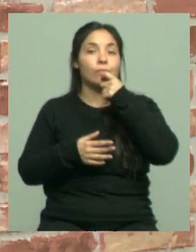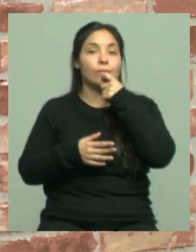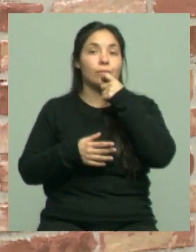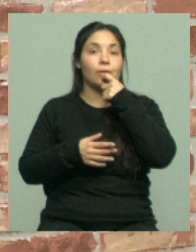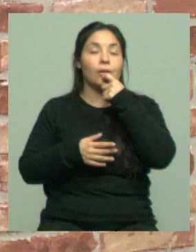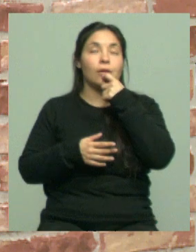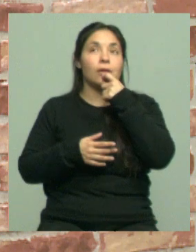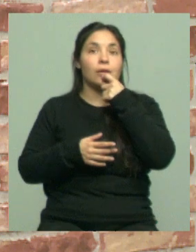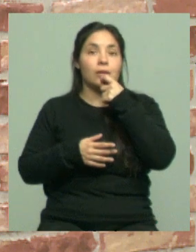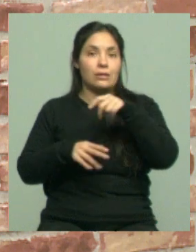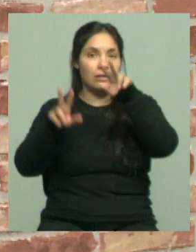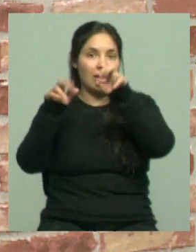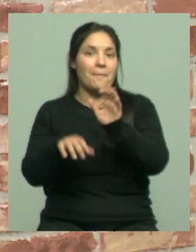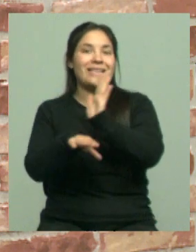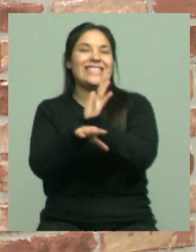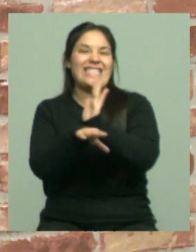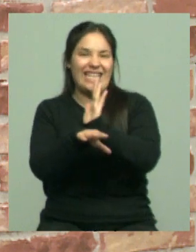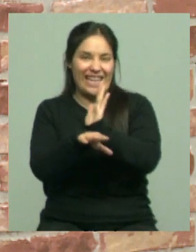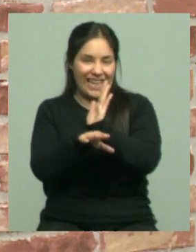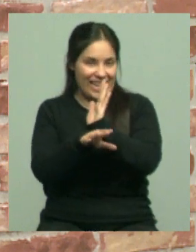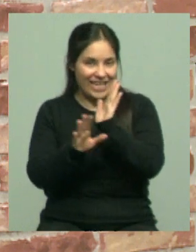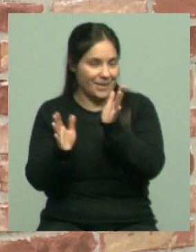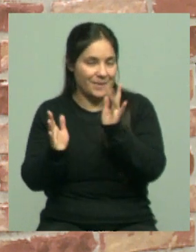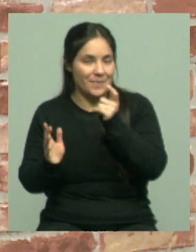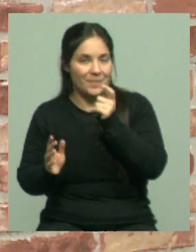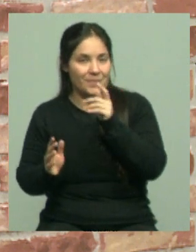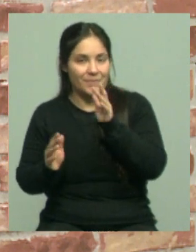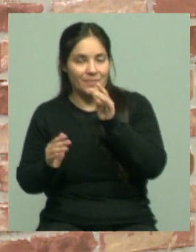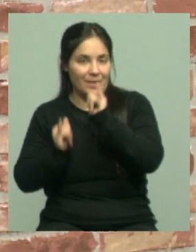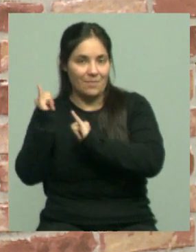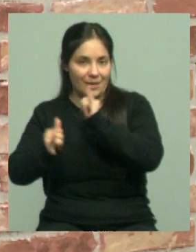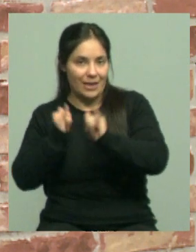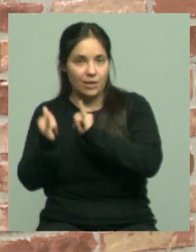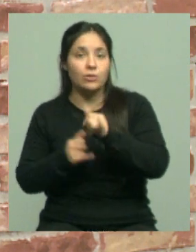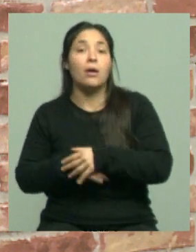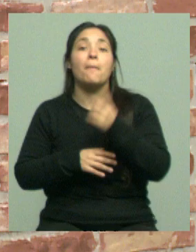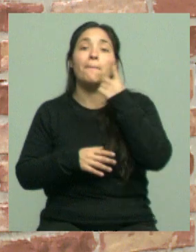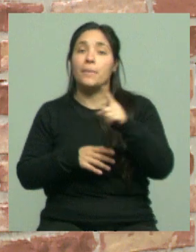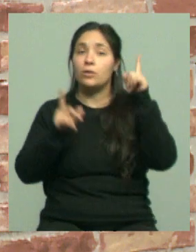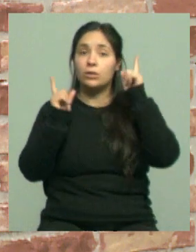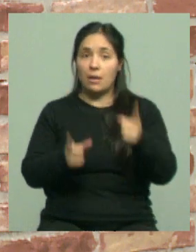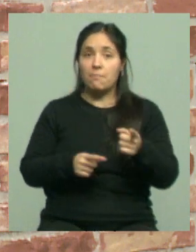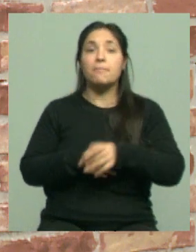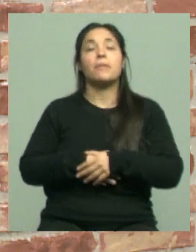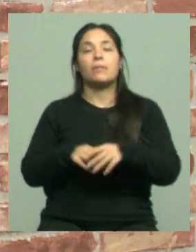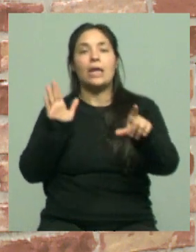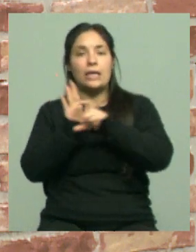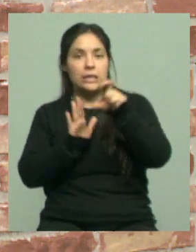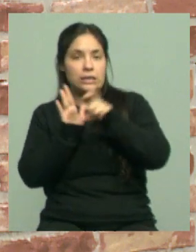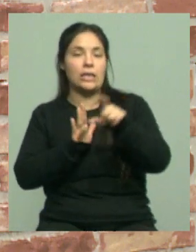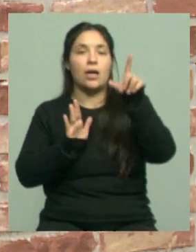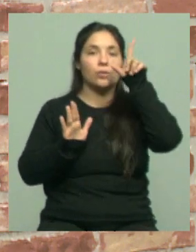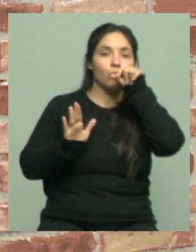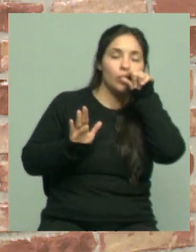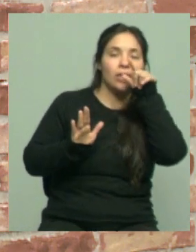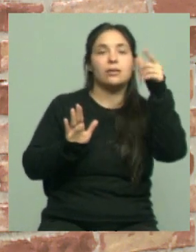de lo que es la ficción. Pero convengamos que hoy es una herramienta muy válida el tema de las redes sociales que también te están vendiendo